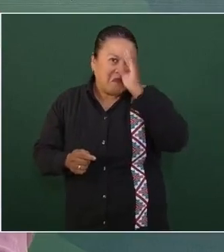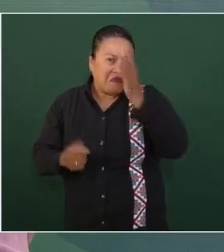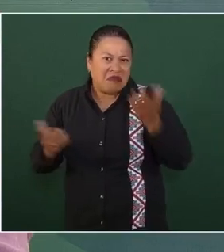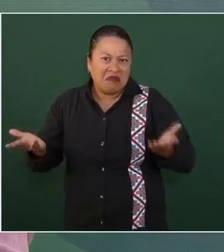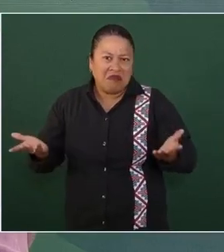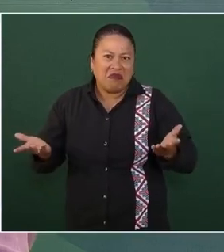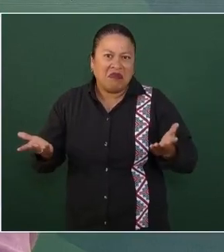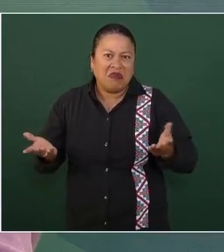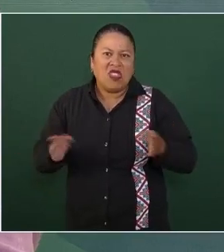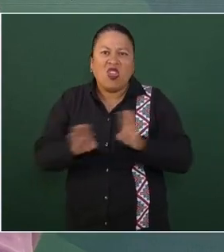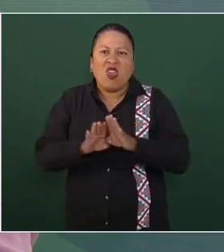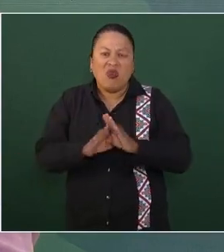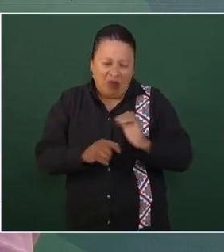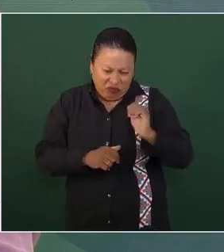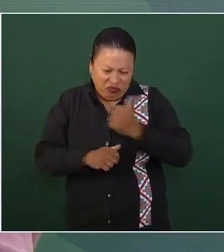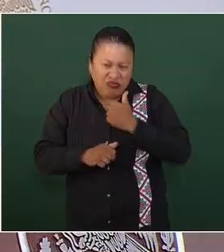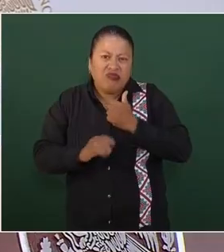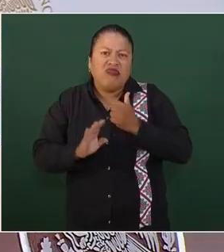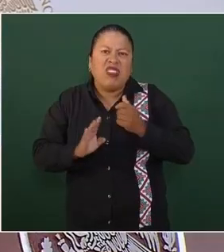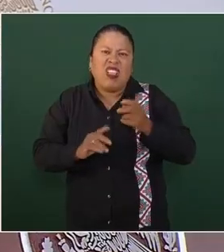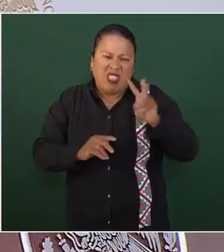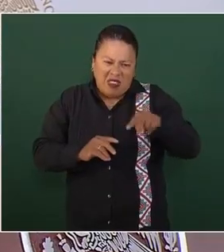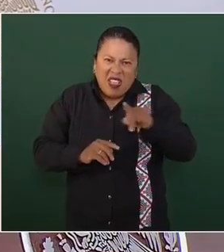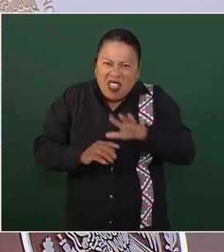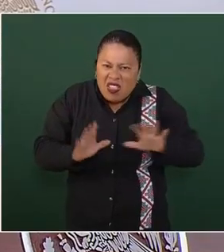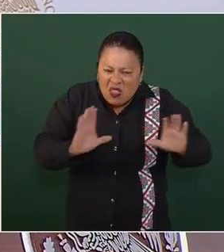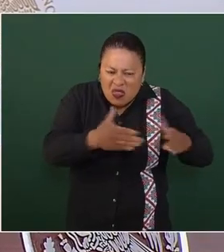son muy individualistas muy egoístas